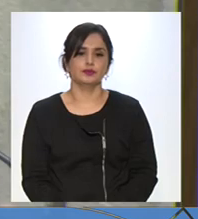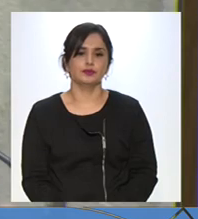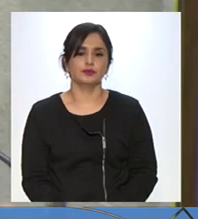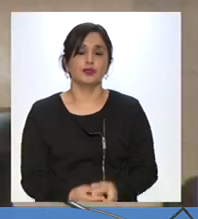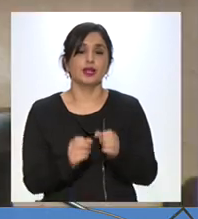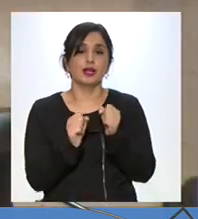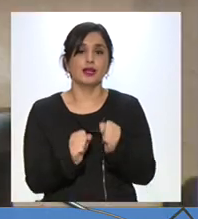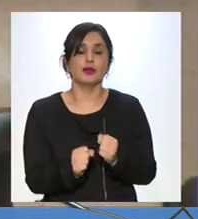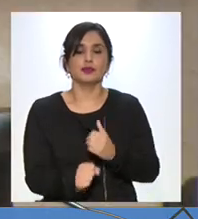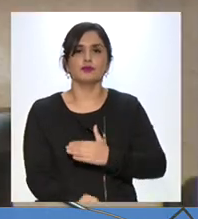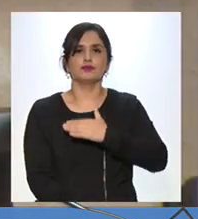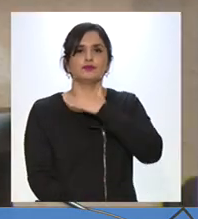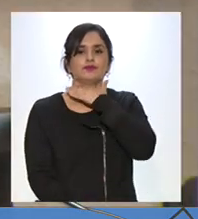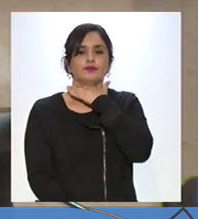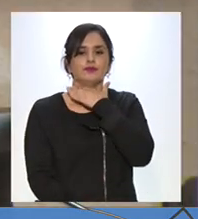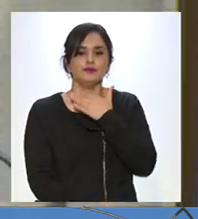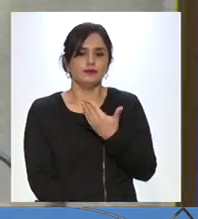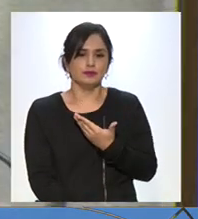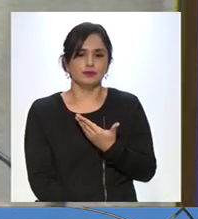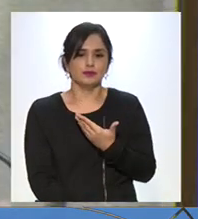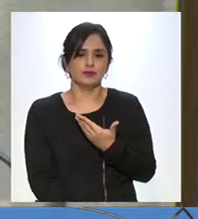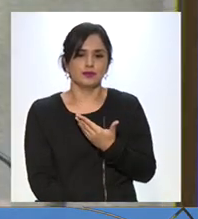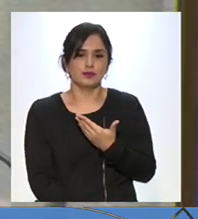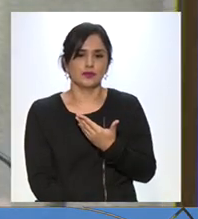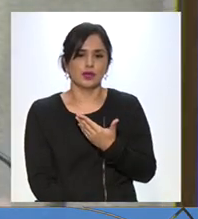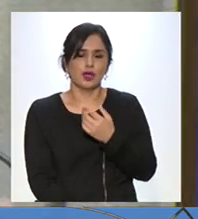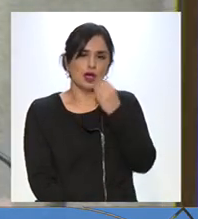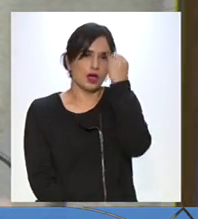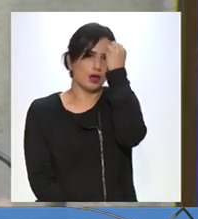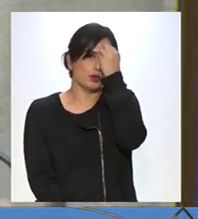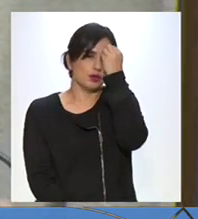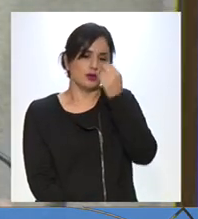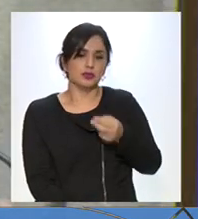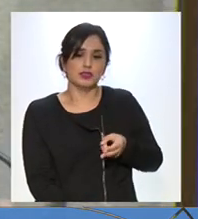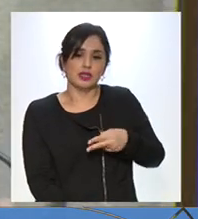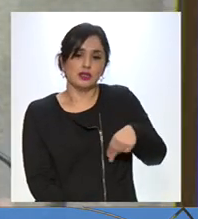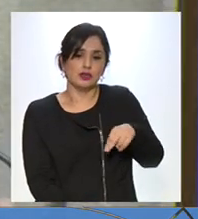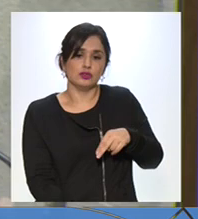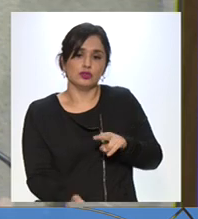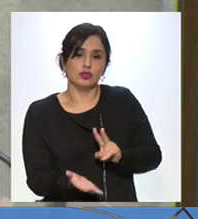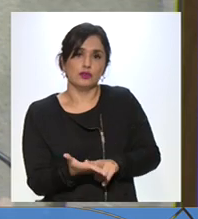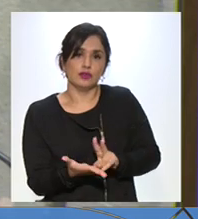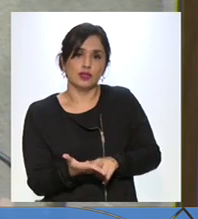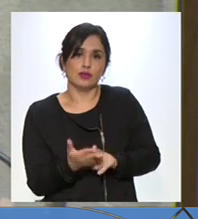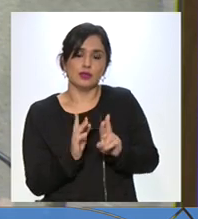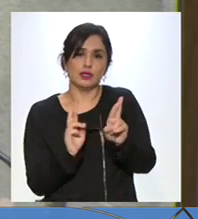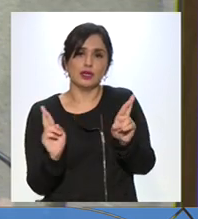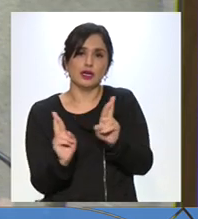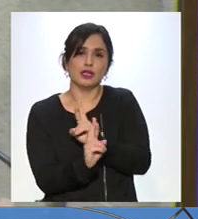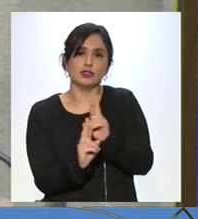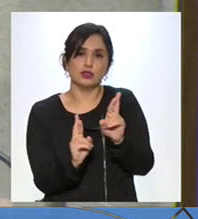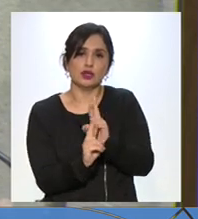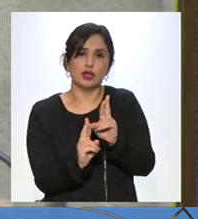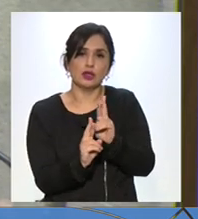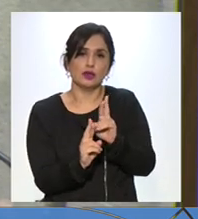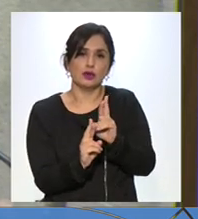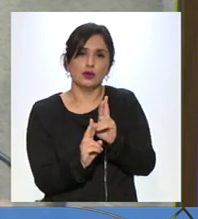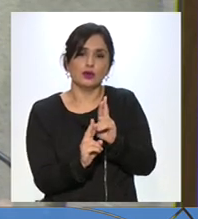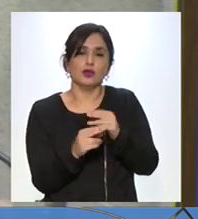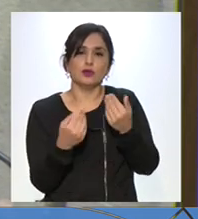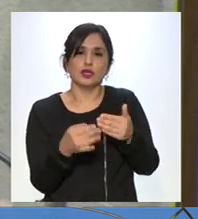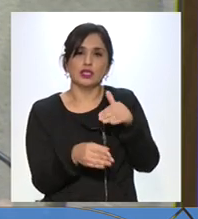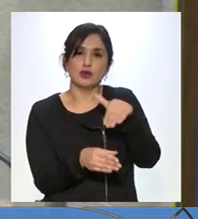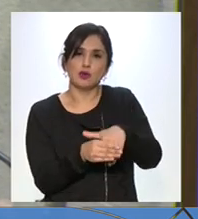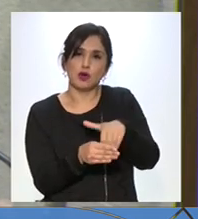capacidad de endeudamiento. La preocupación nuestra, efectivamente, dice relación porque prácticamente ya hemos agotado